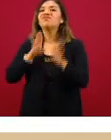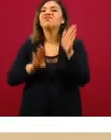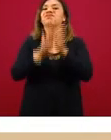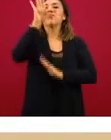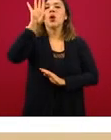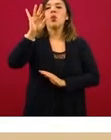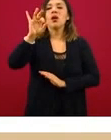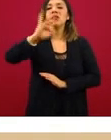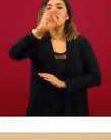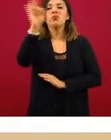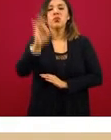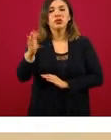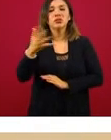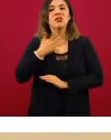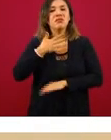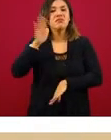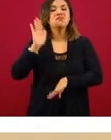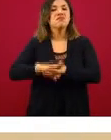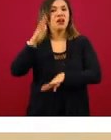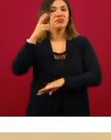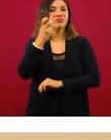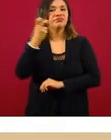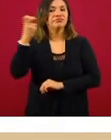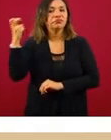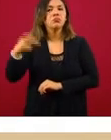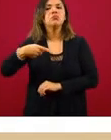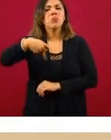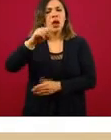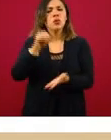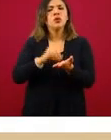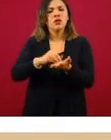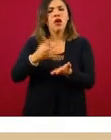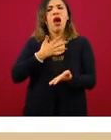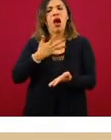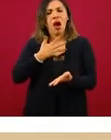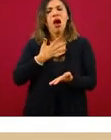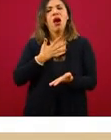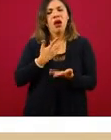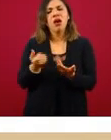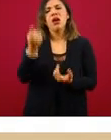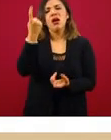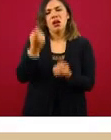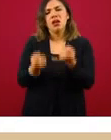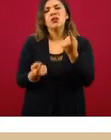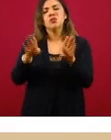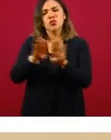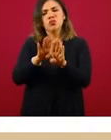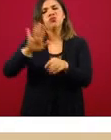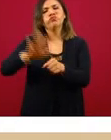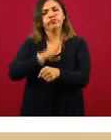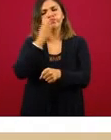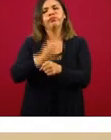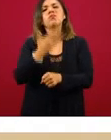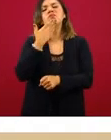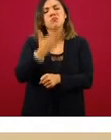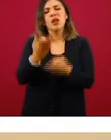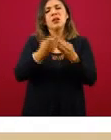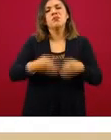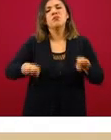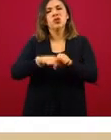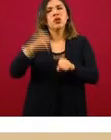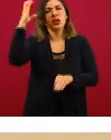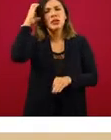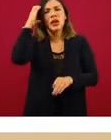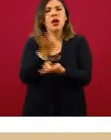el 40% de esta capacidad, aunque todavía siguen conservando una proporción importante para